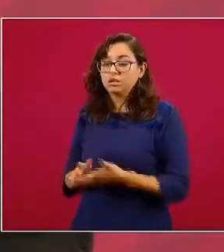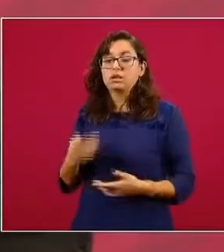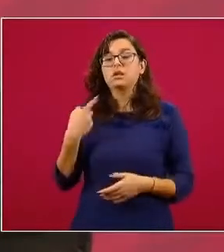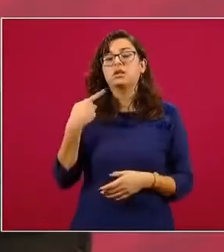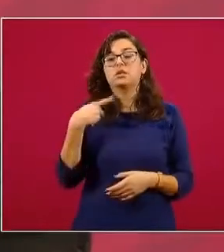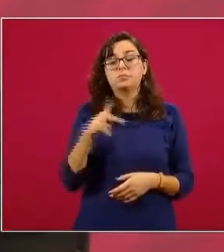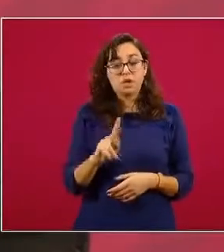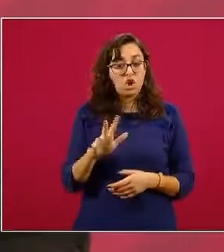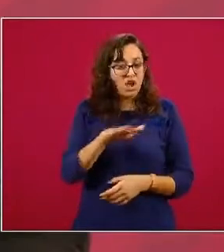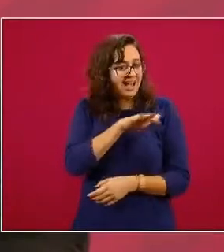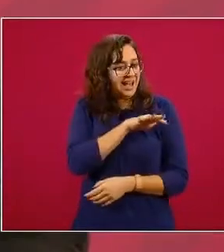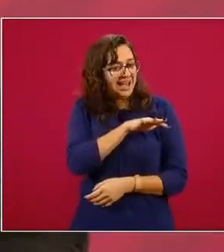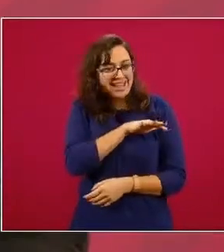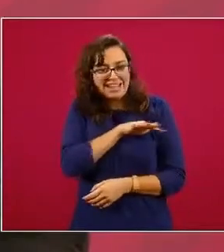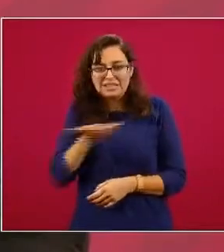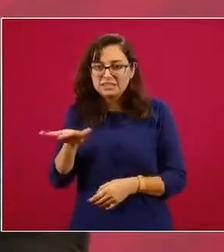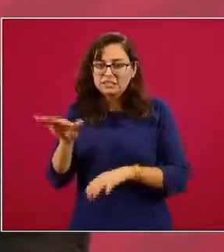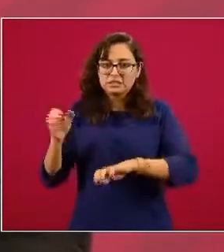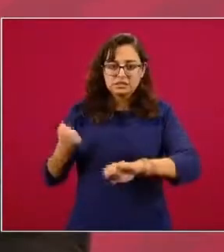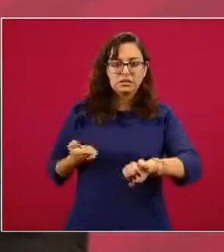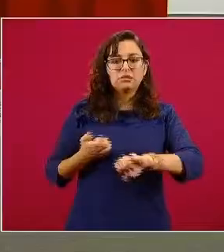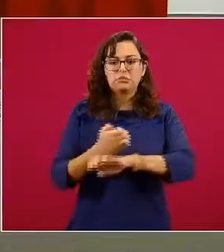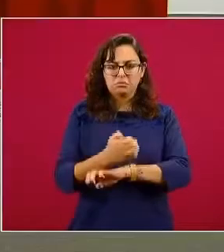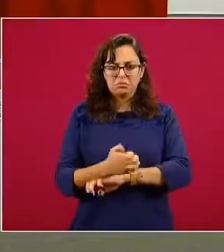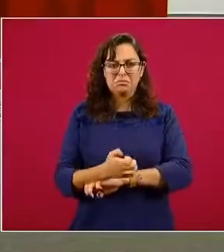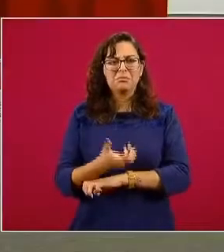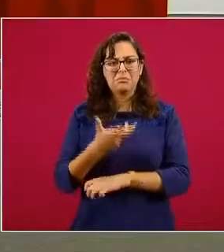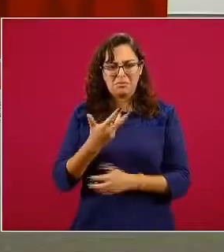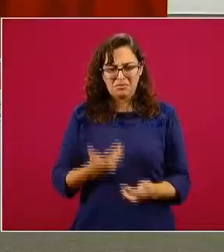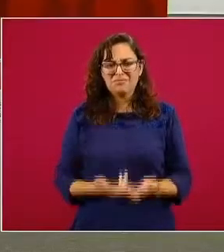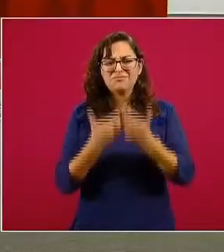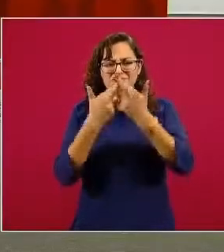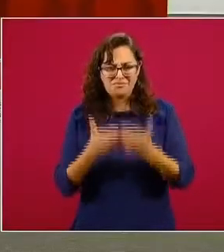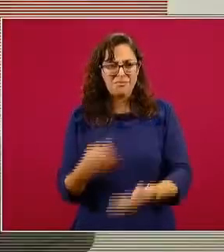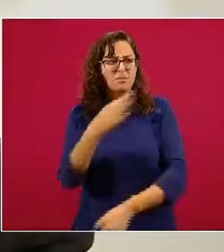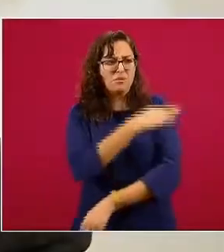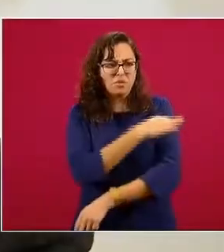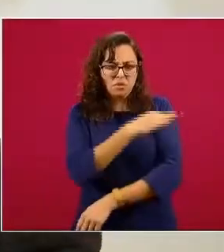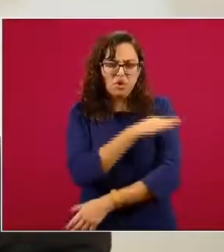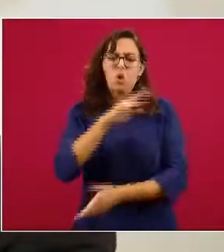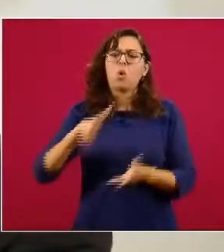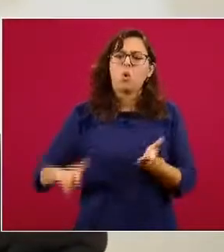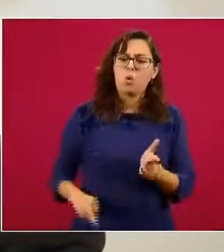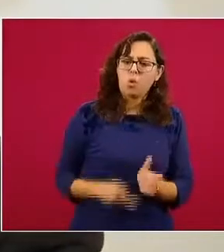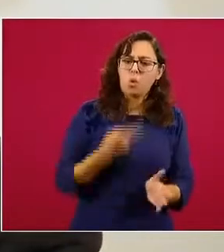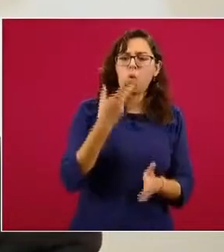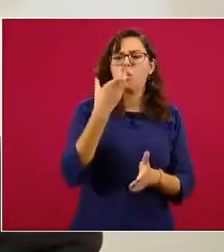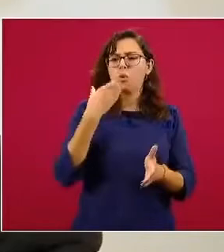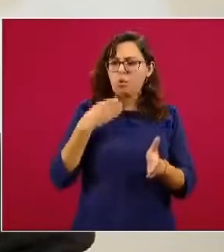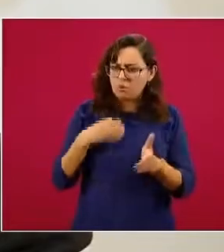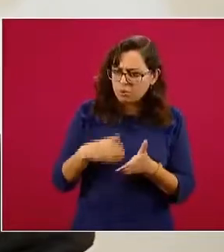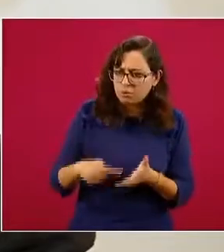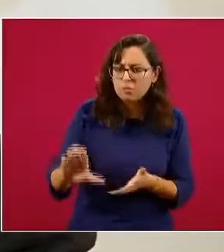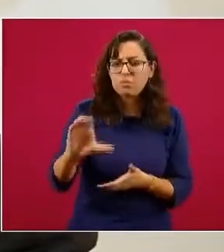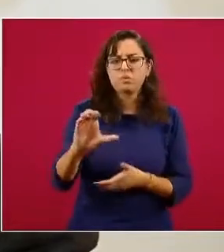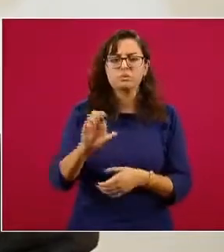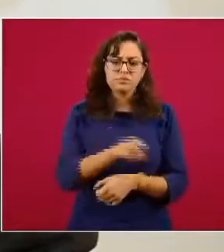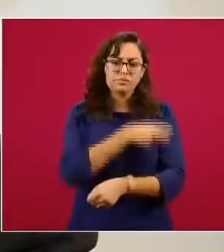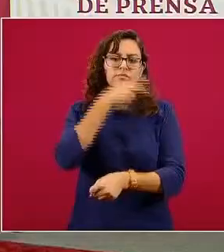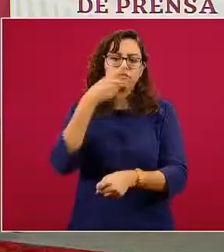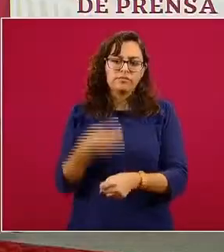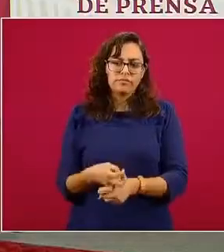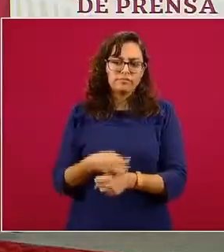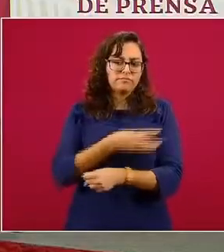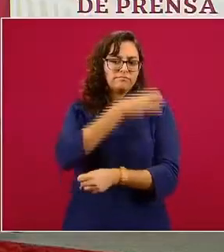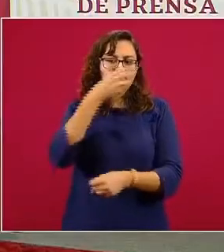los almacenes estatales en su momento tienen la posibilidad de volver a surtir en la siguiente ruta. Ellos lógicamente tienen